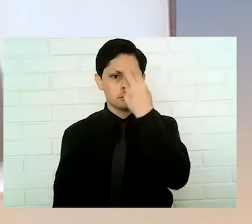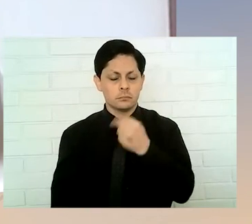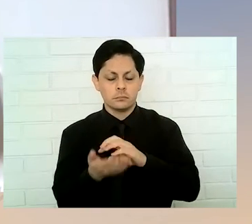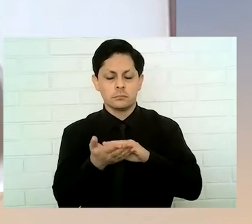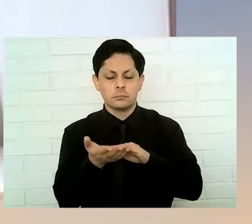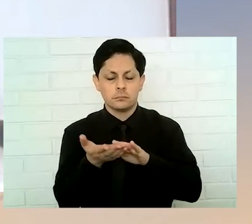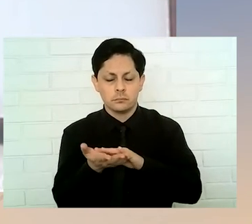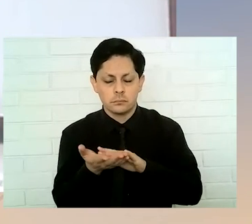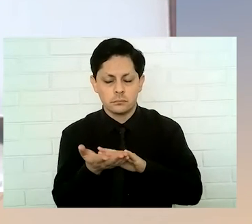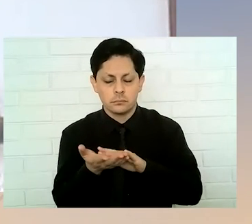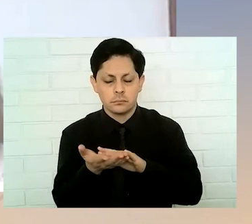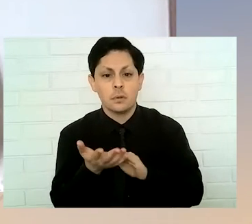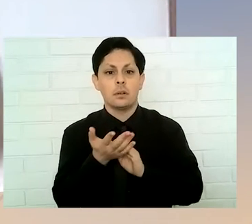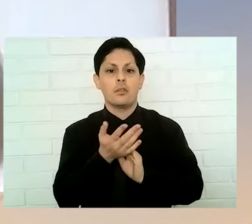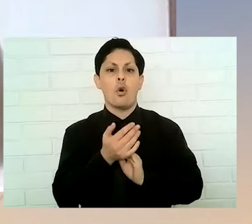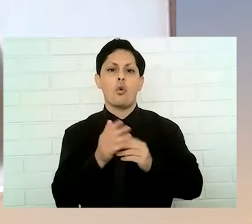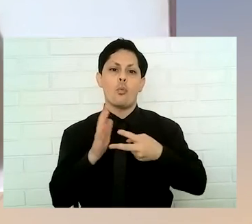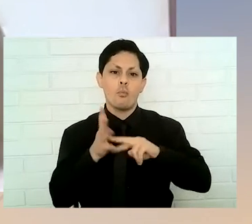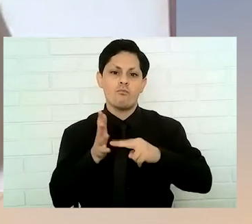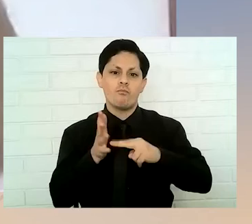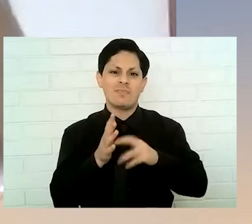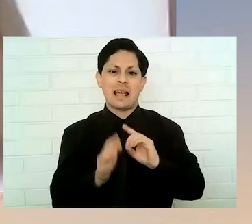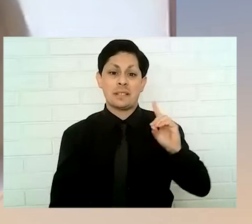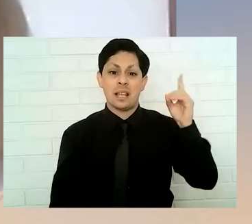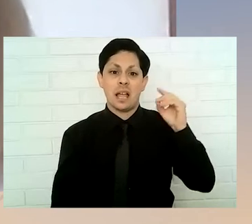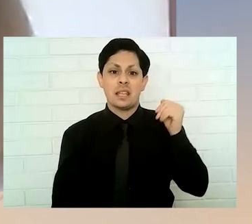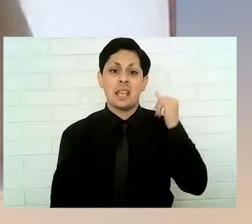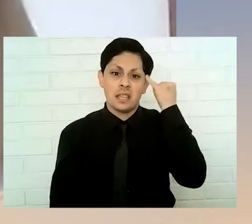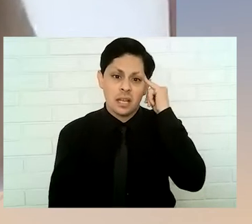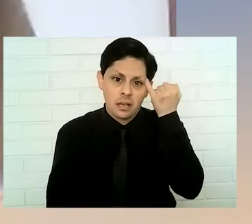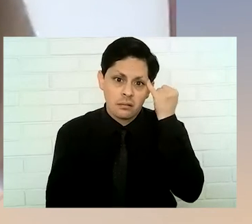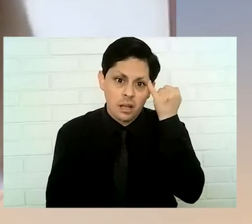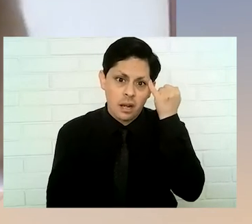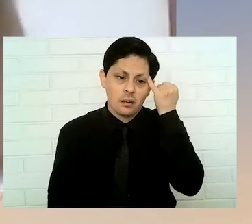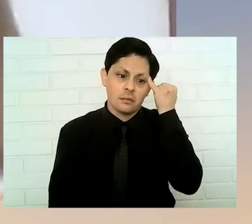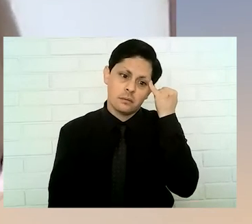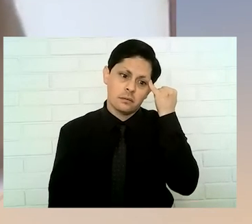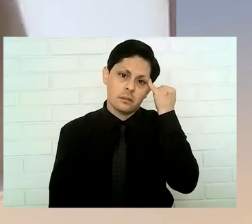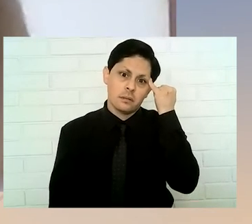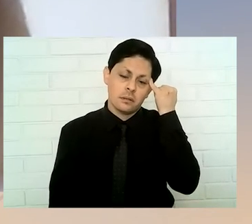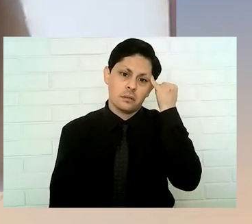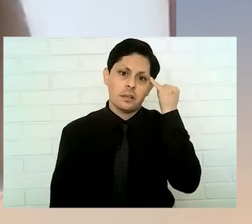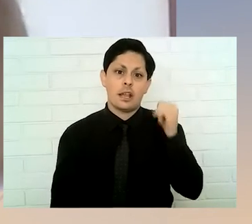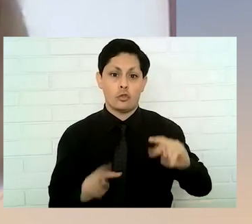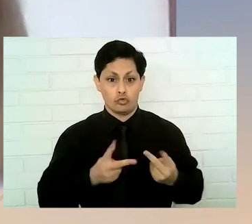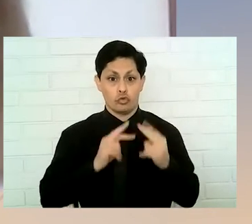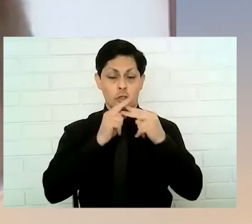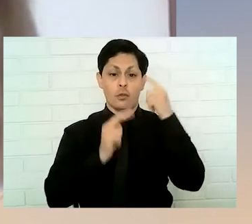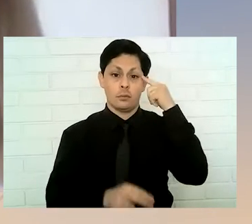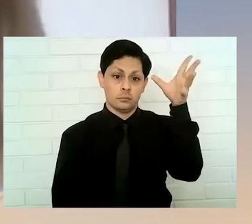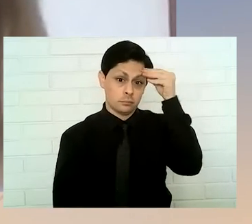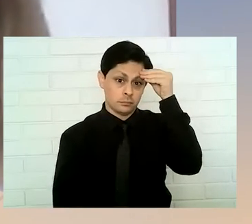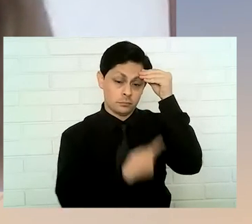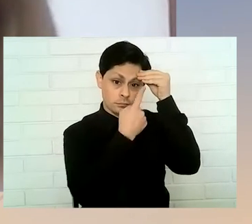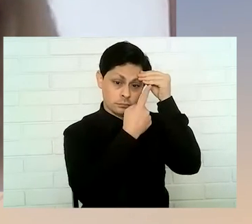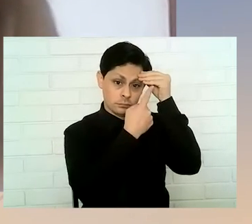intelectual, construye su mundo del modo en cómo vive. Y por lo tanto, lo que trae en el momento en que nos encontramos